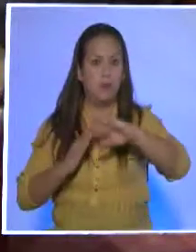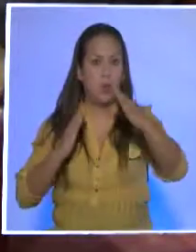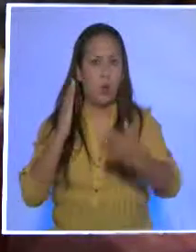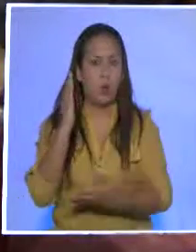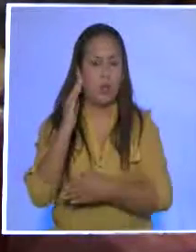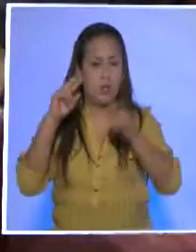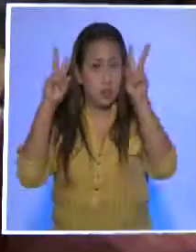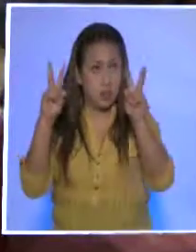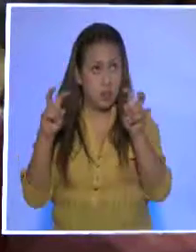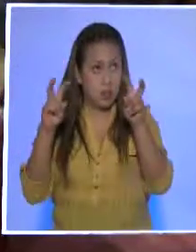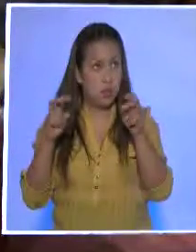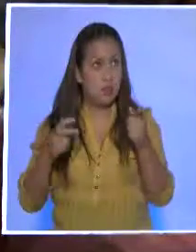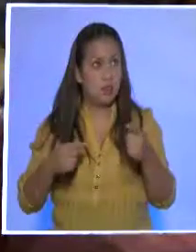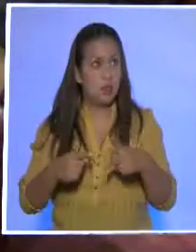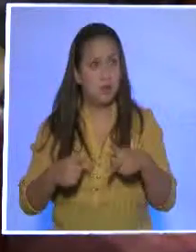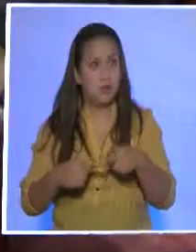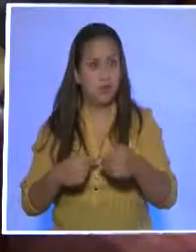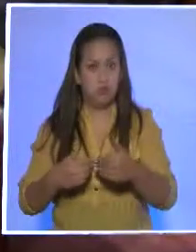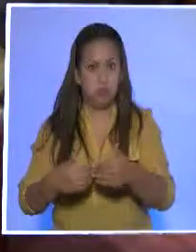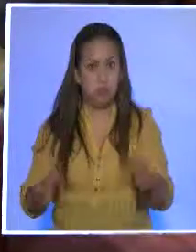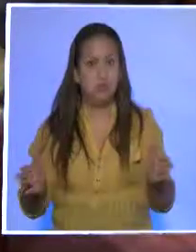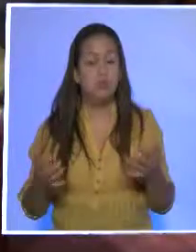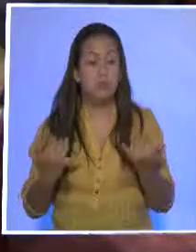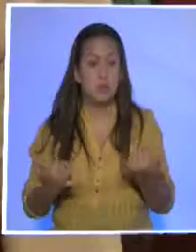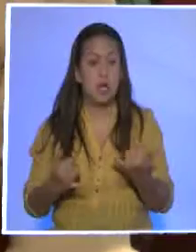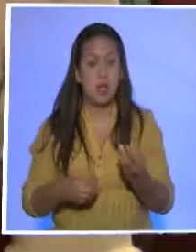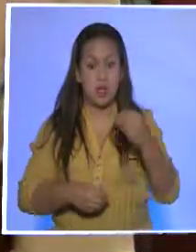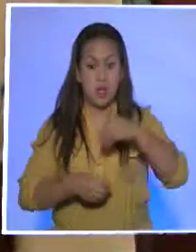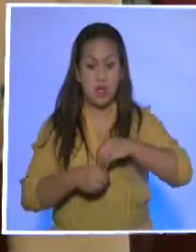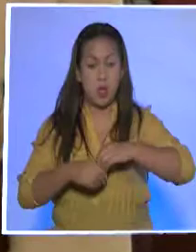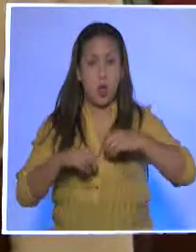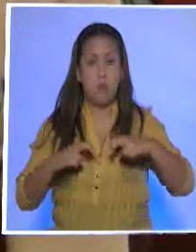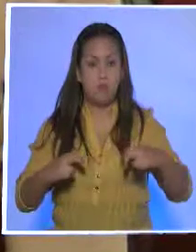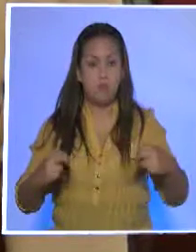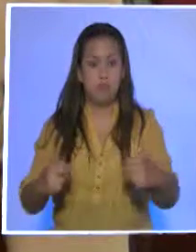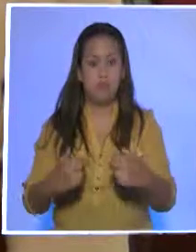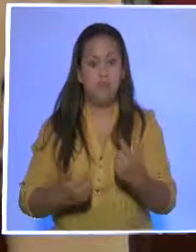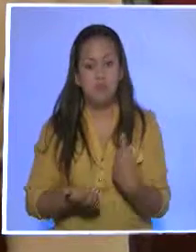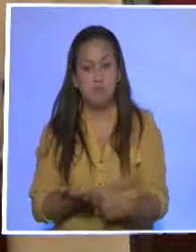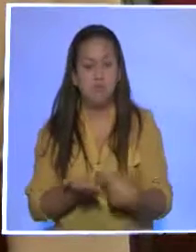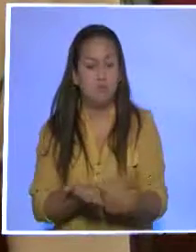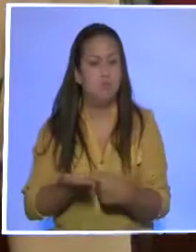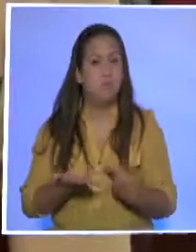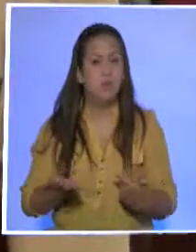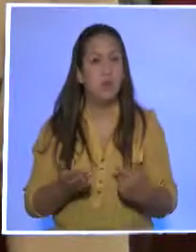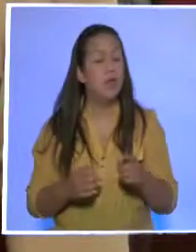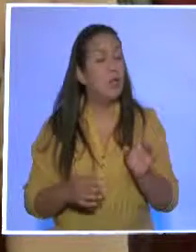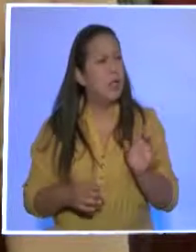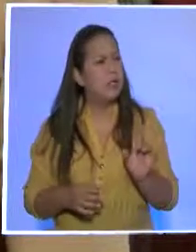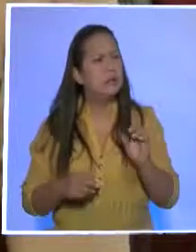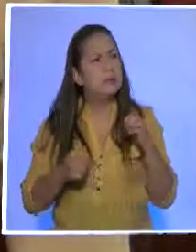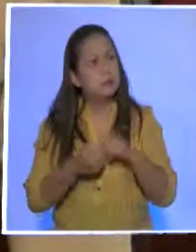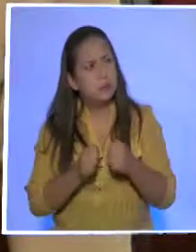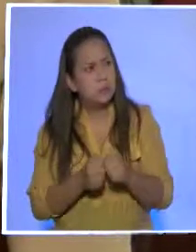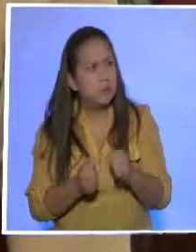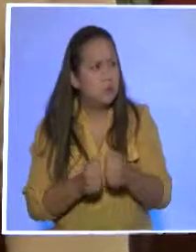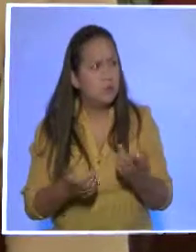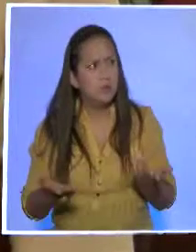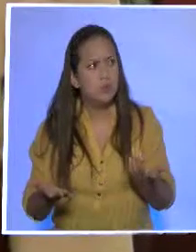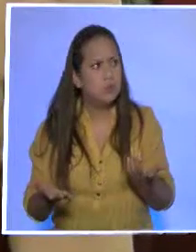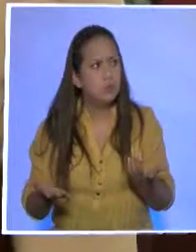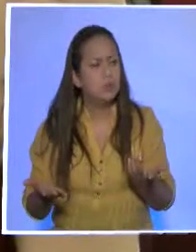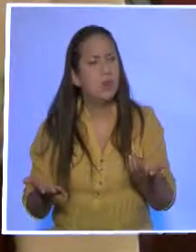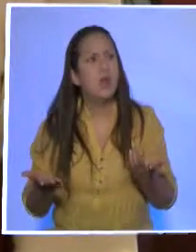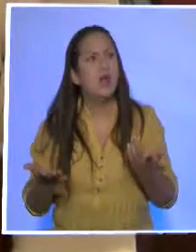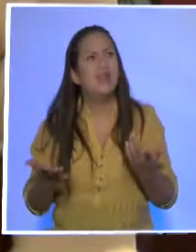luego de la inauguración y un tema que se debatió también al interior de las mesas temáticas estas dificultades que usted menciona a propósito de estos